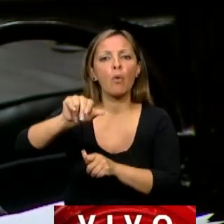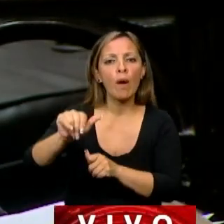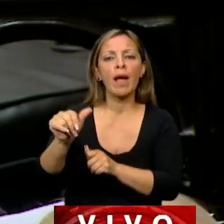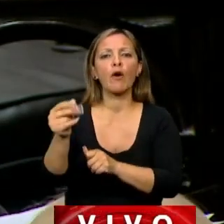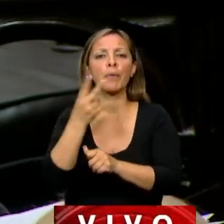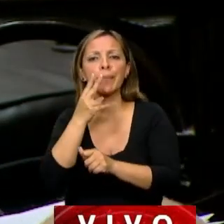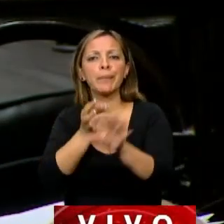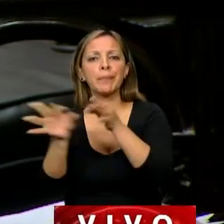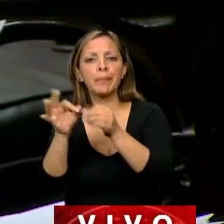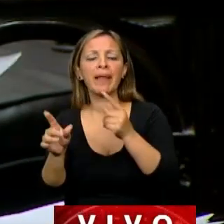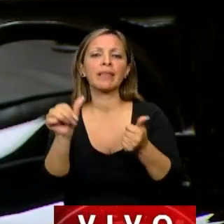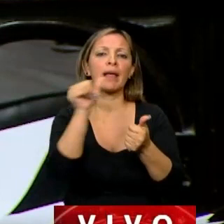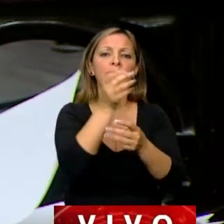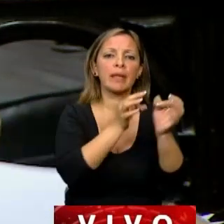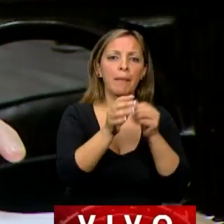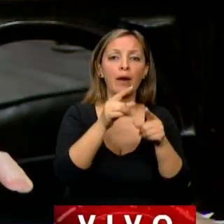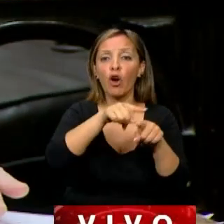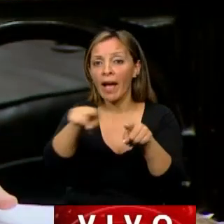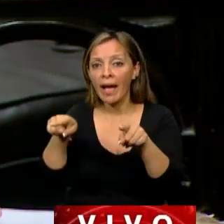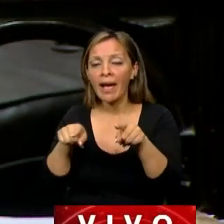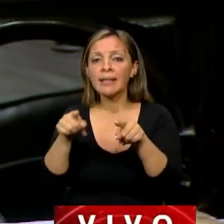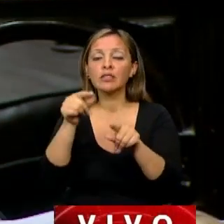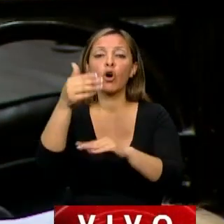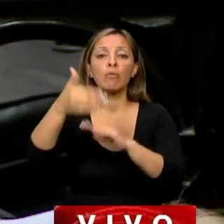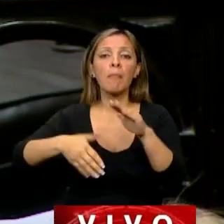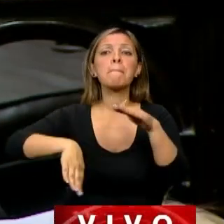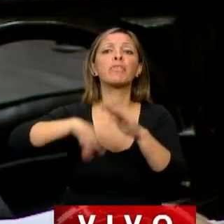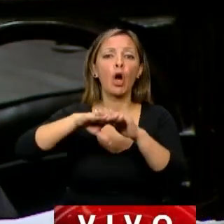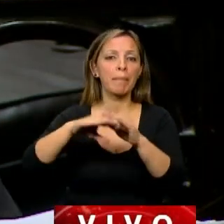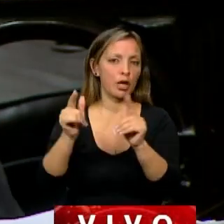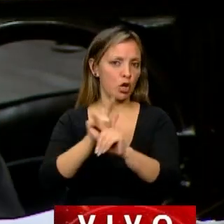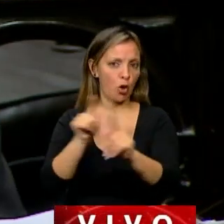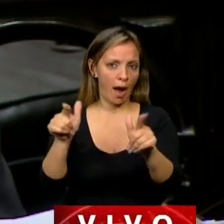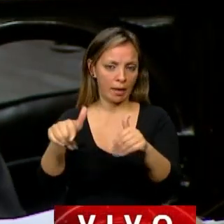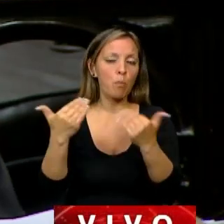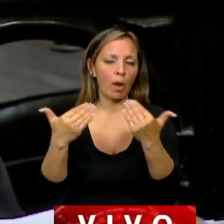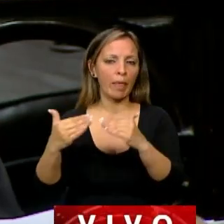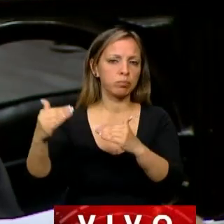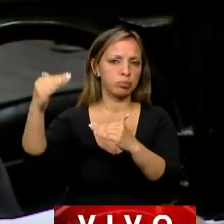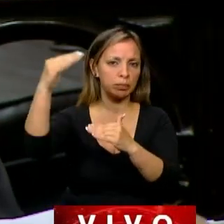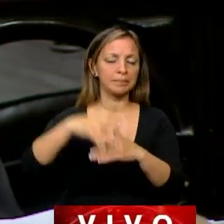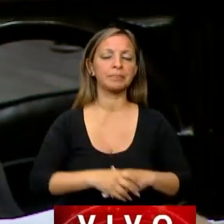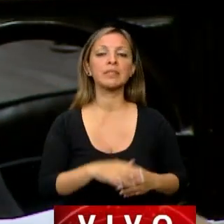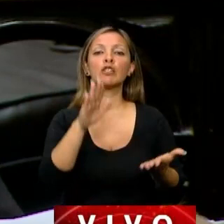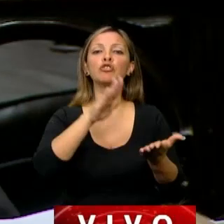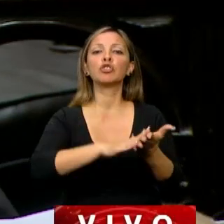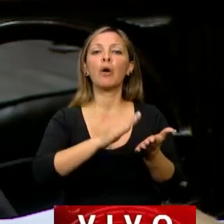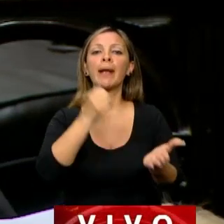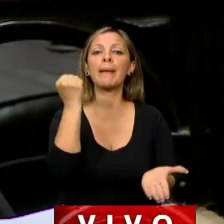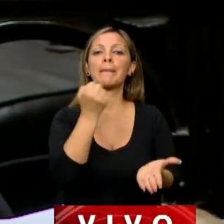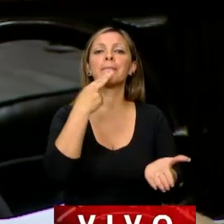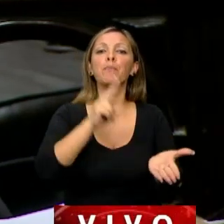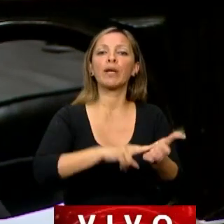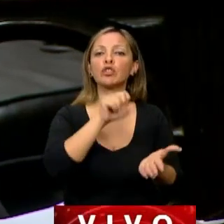alcohólicas no tienen cinco estás máximas sobre impuesto a los sellos no